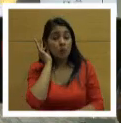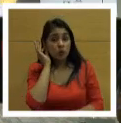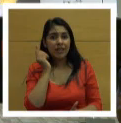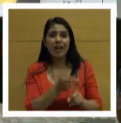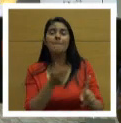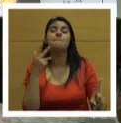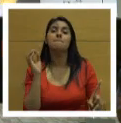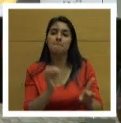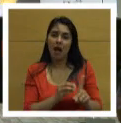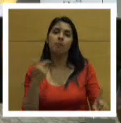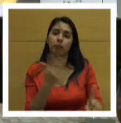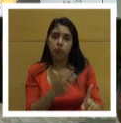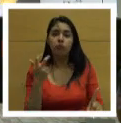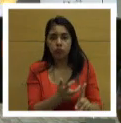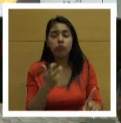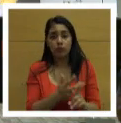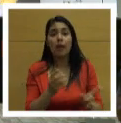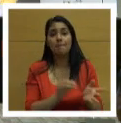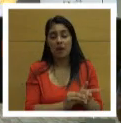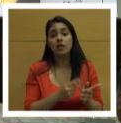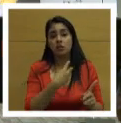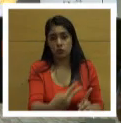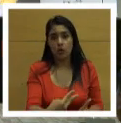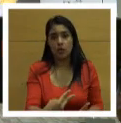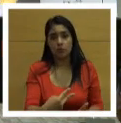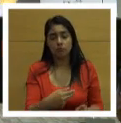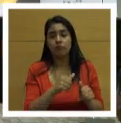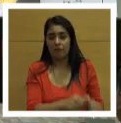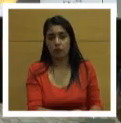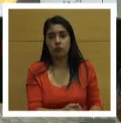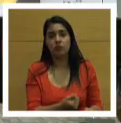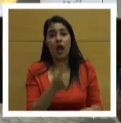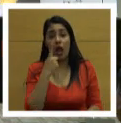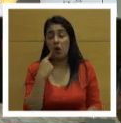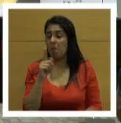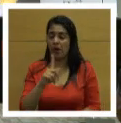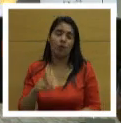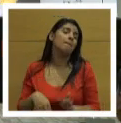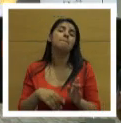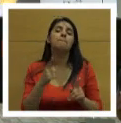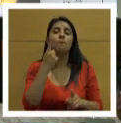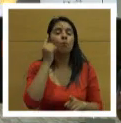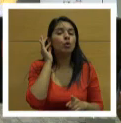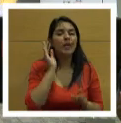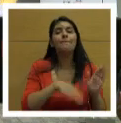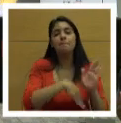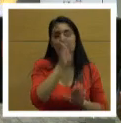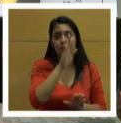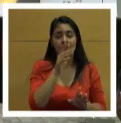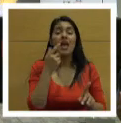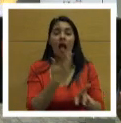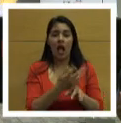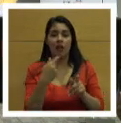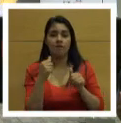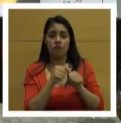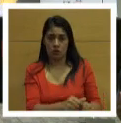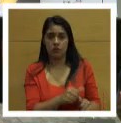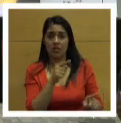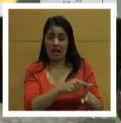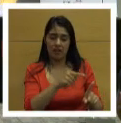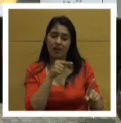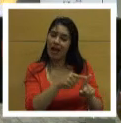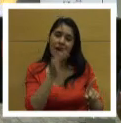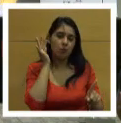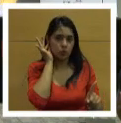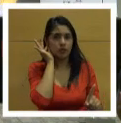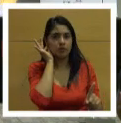ataca mucho más desde ese punto de vista a sus delitos sexuales que al hombre. Entonces, obviamente que hay una violencia dirigida exclusivamente en estos delitos hacia la